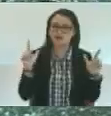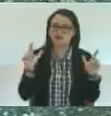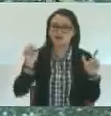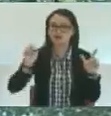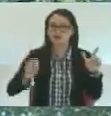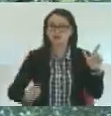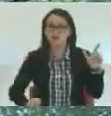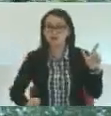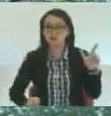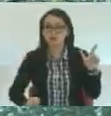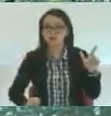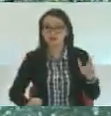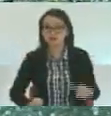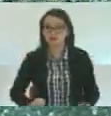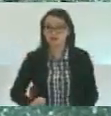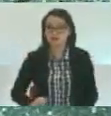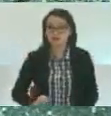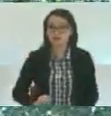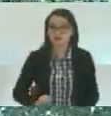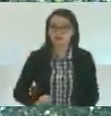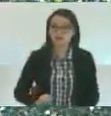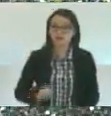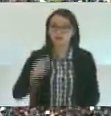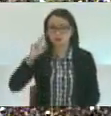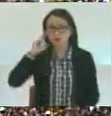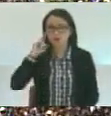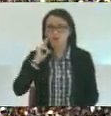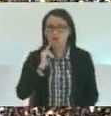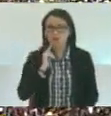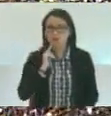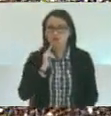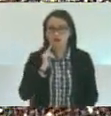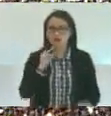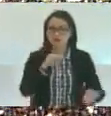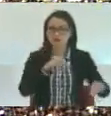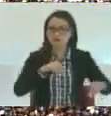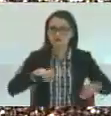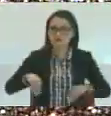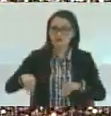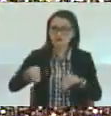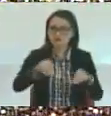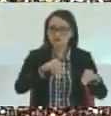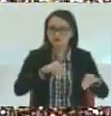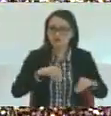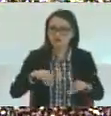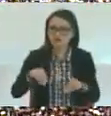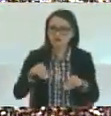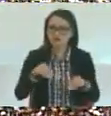suramericana. Bolívar, la tierra